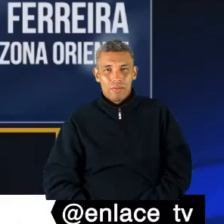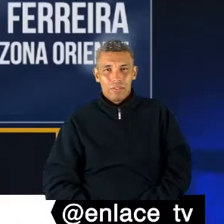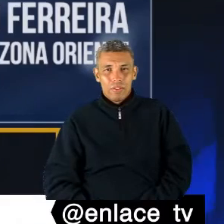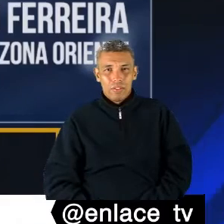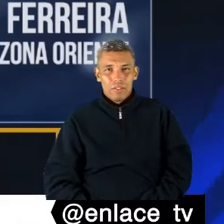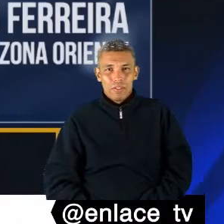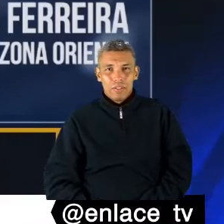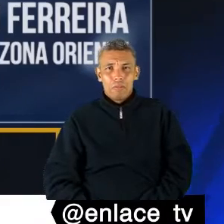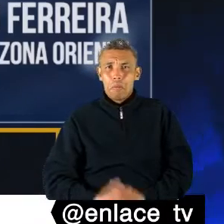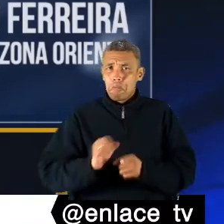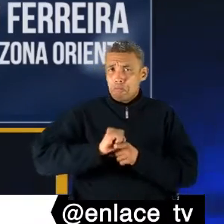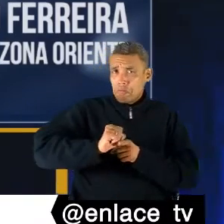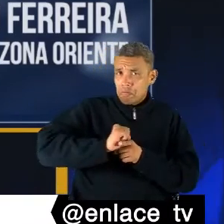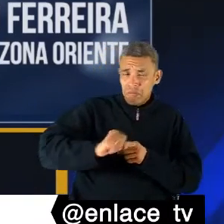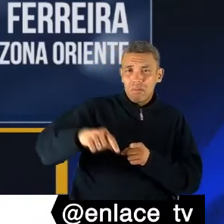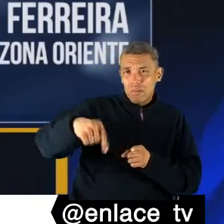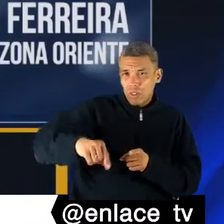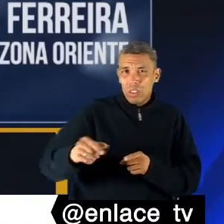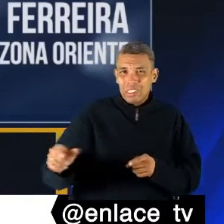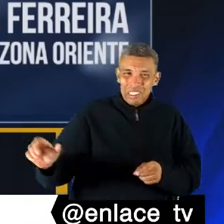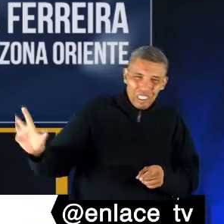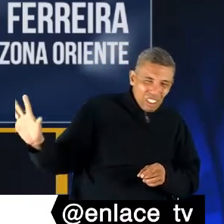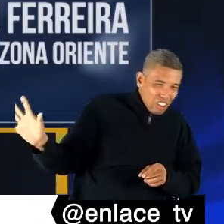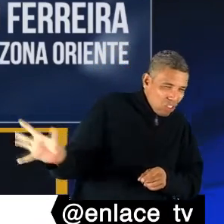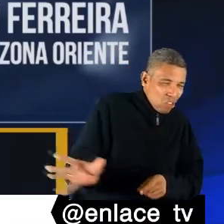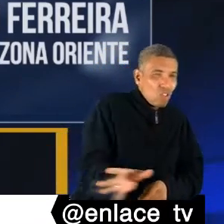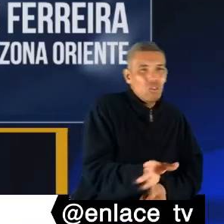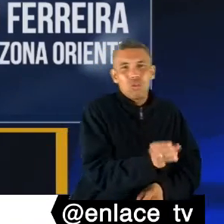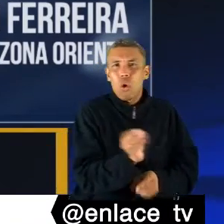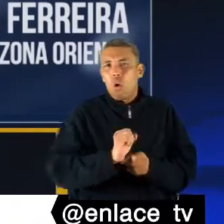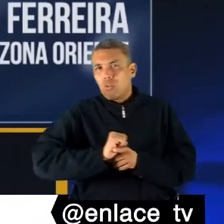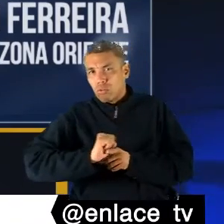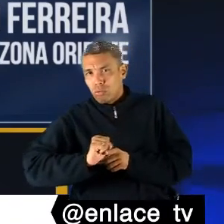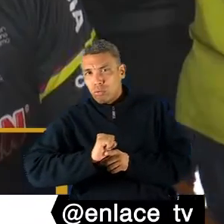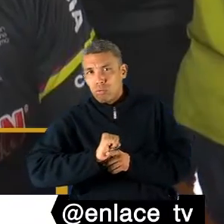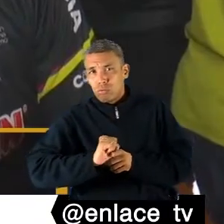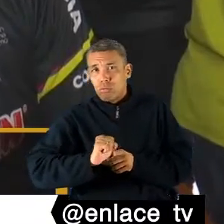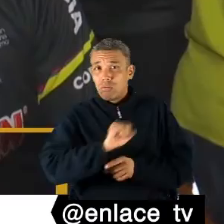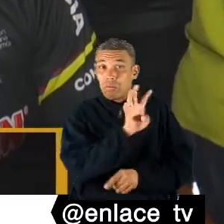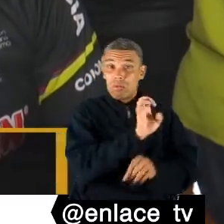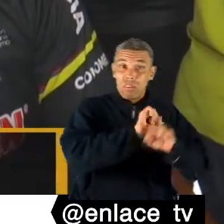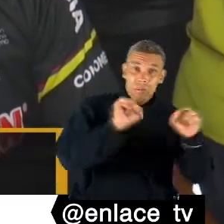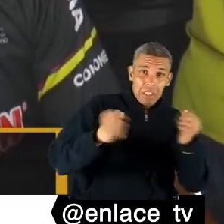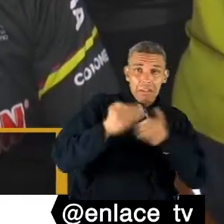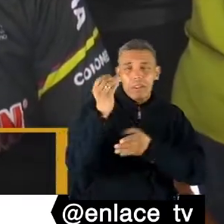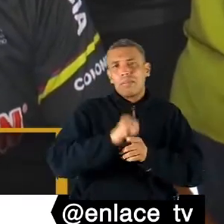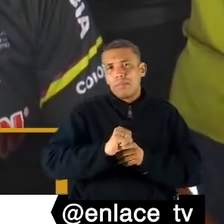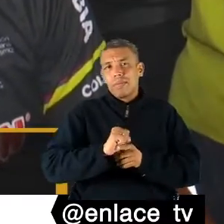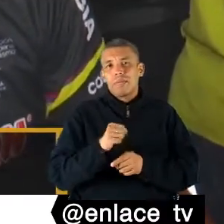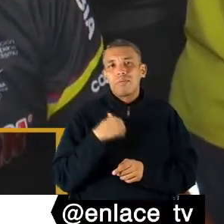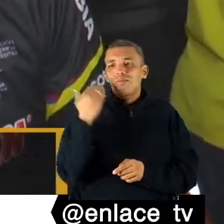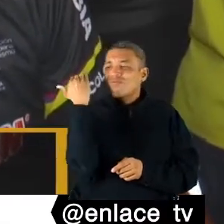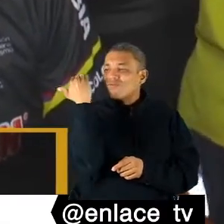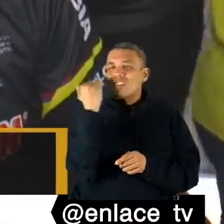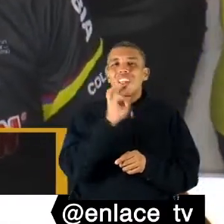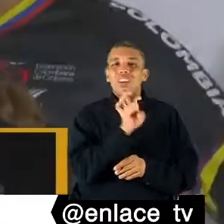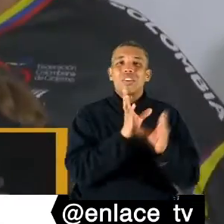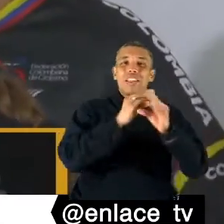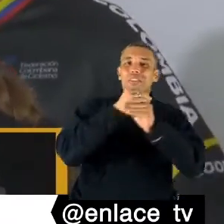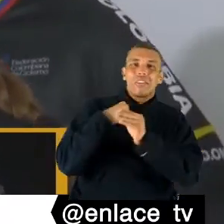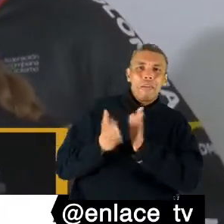de entrenamiento. Todos los países están entrenando desde el día de hoy, desde las 9 de la mañana. Anoche hacia las 9 viajó la delegación barranqueña hacia